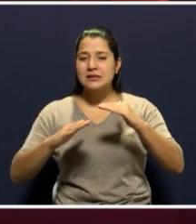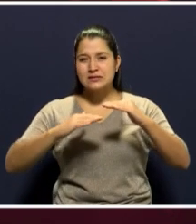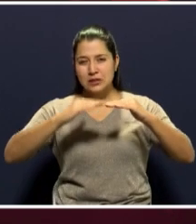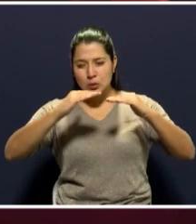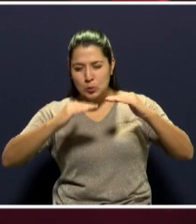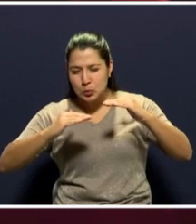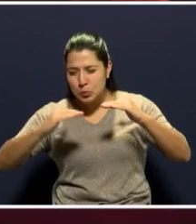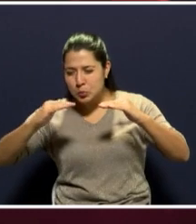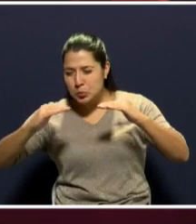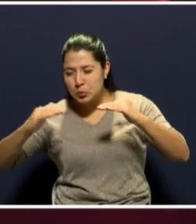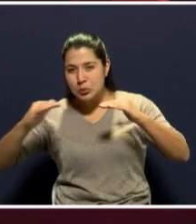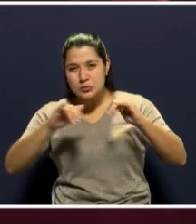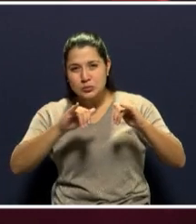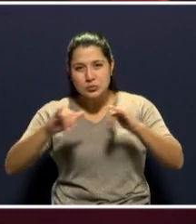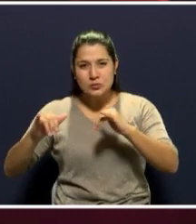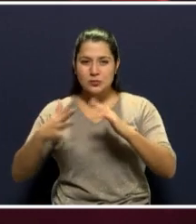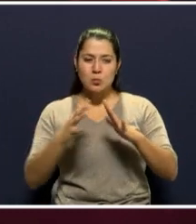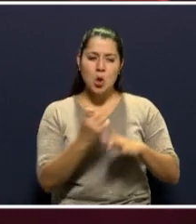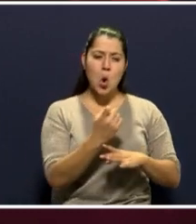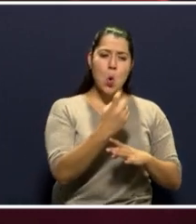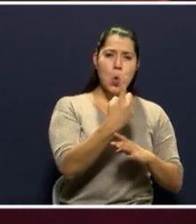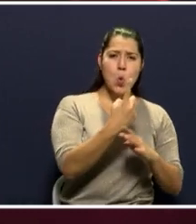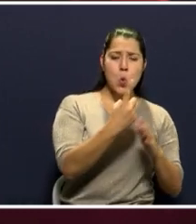entre 1 y 12 nuevos casos.